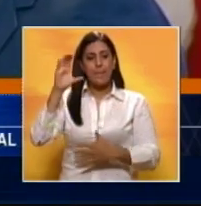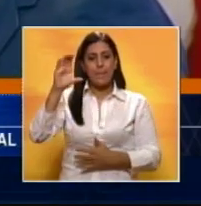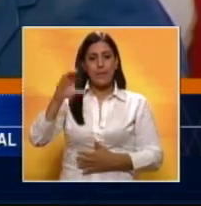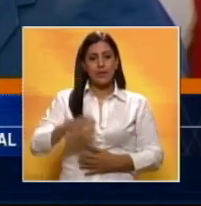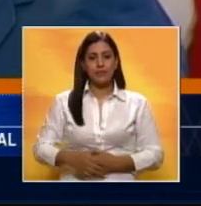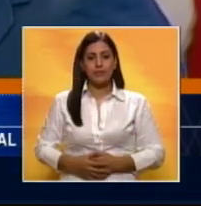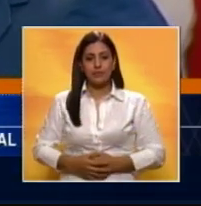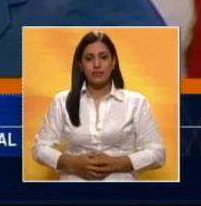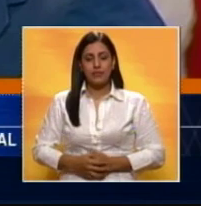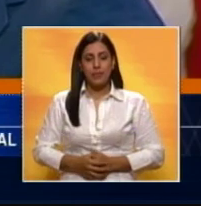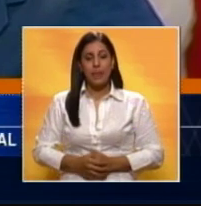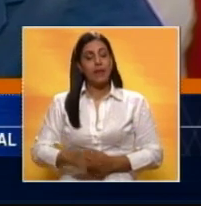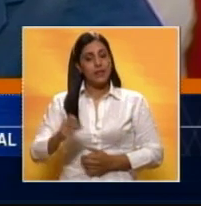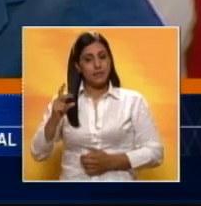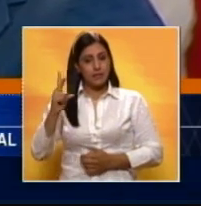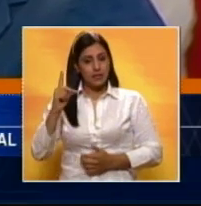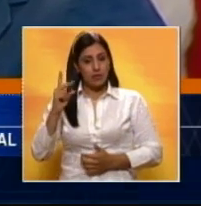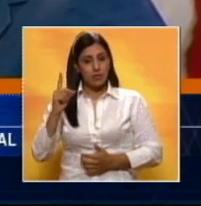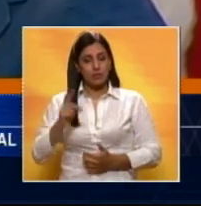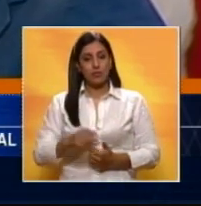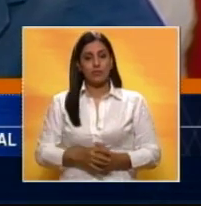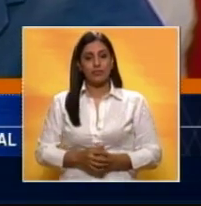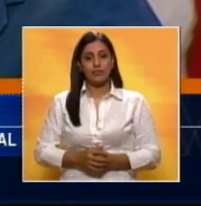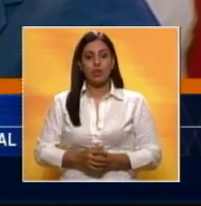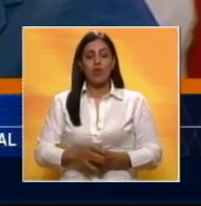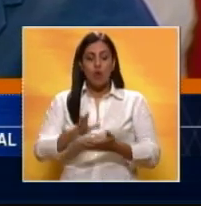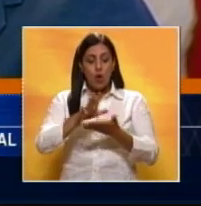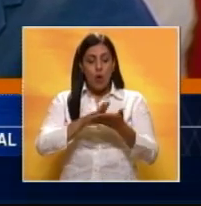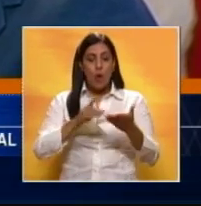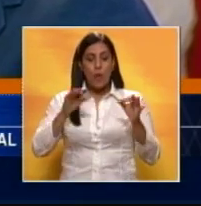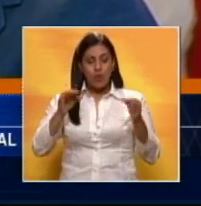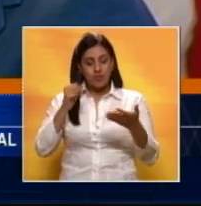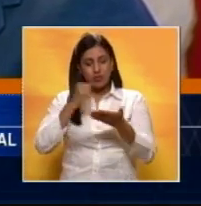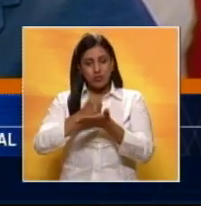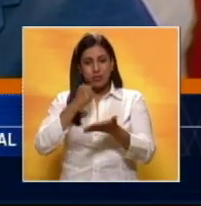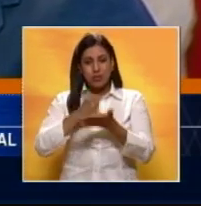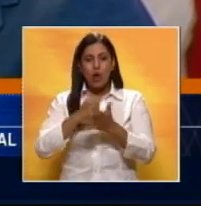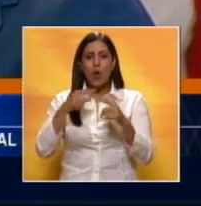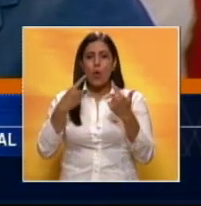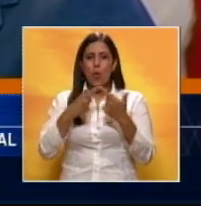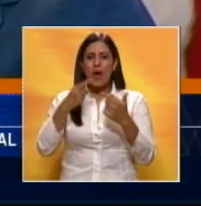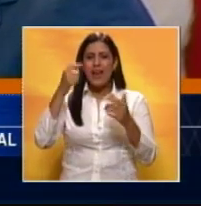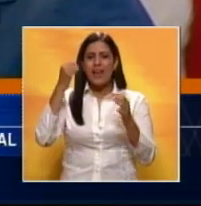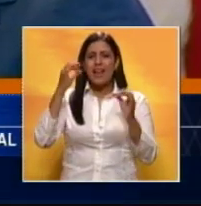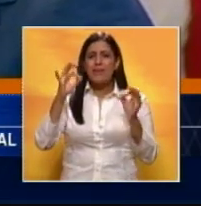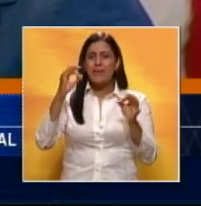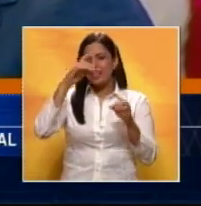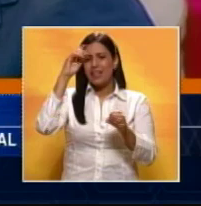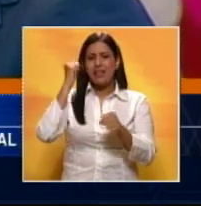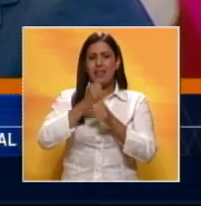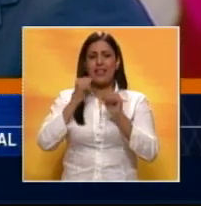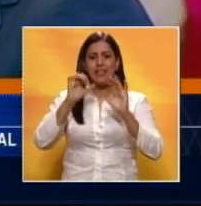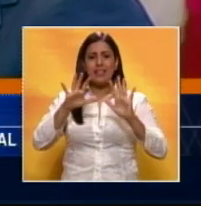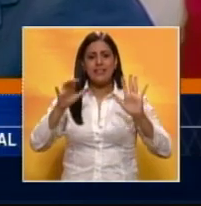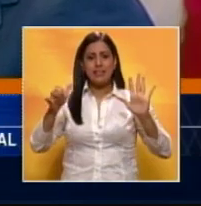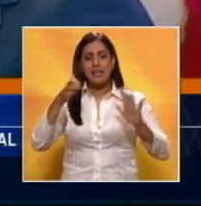país. Segundo, copia certificada del acta de la sesión extraordinaria del 16 de diciembre del